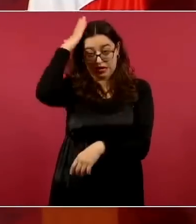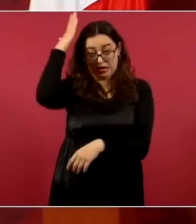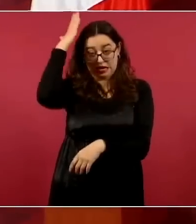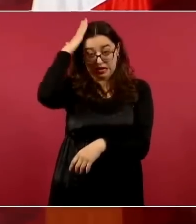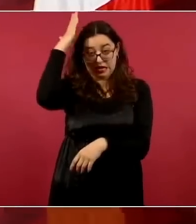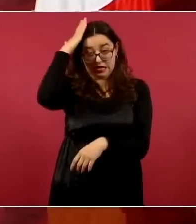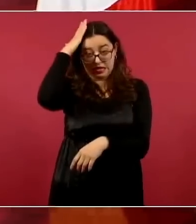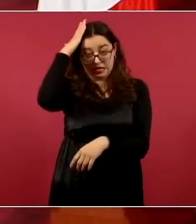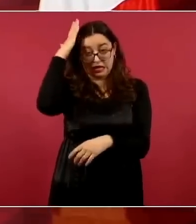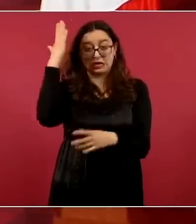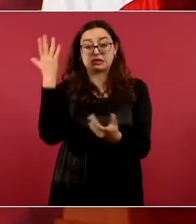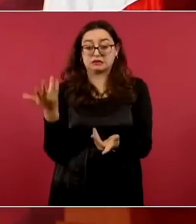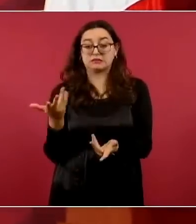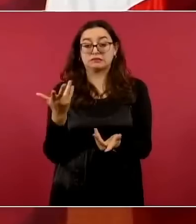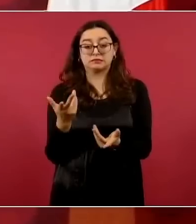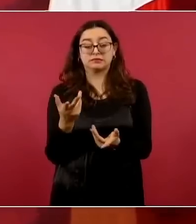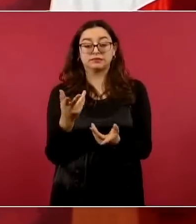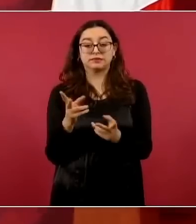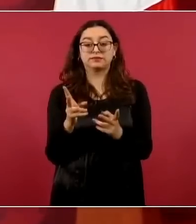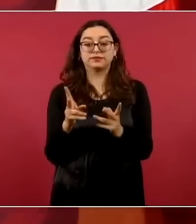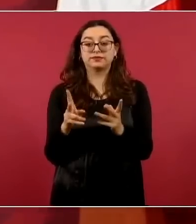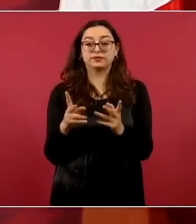por